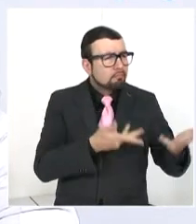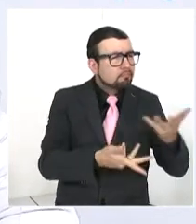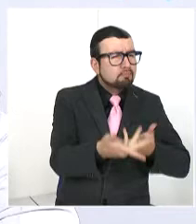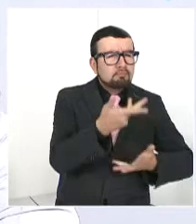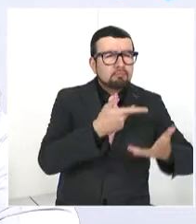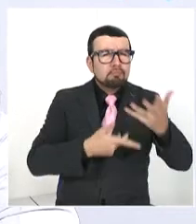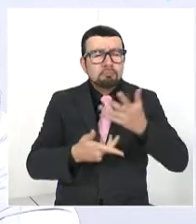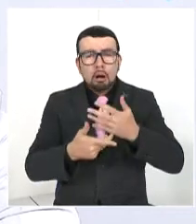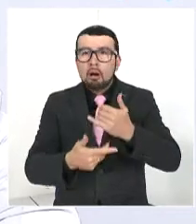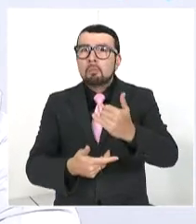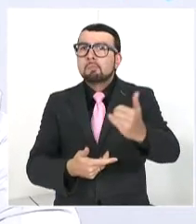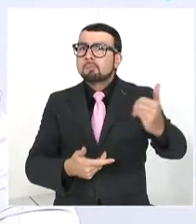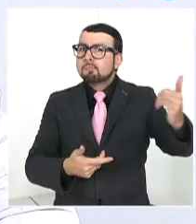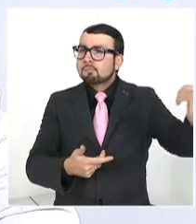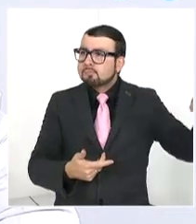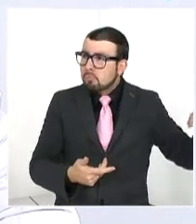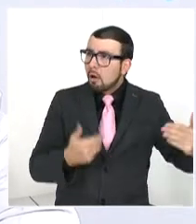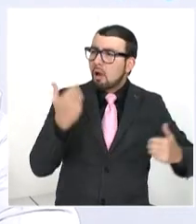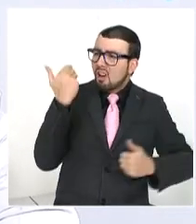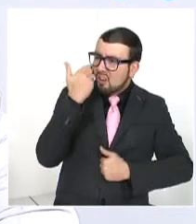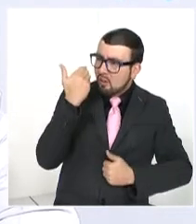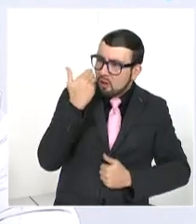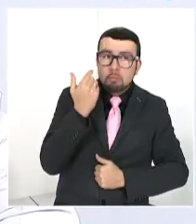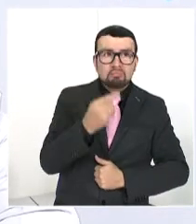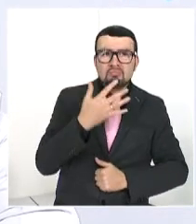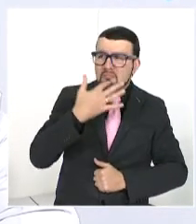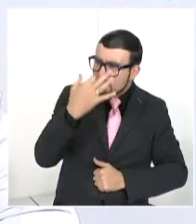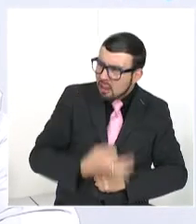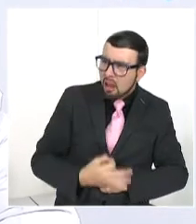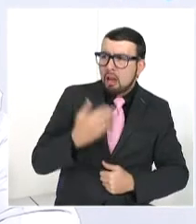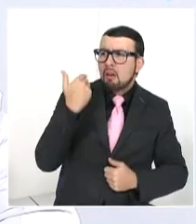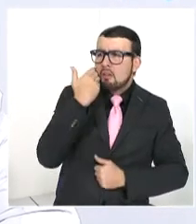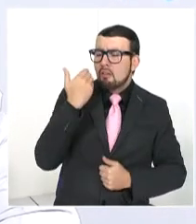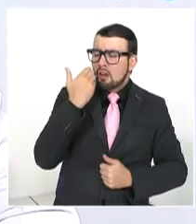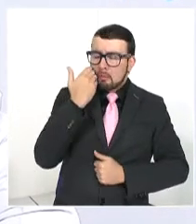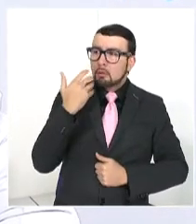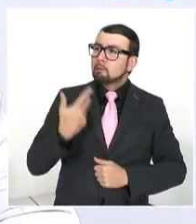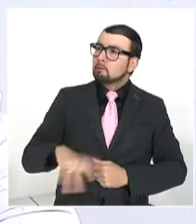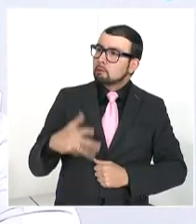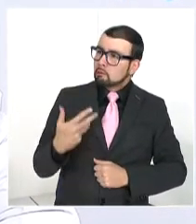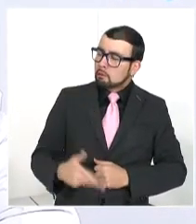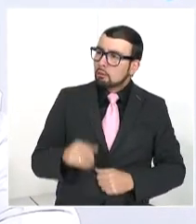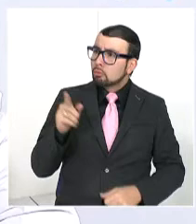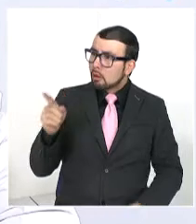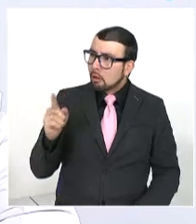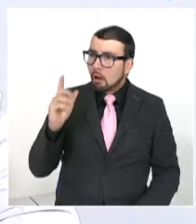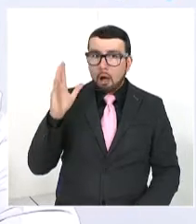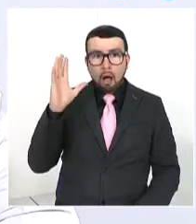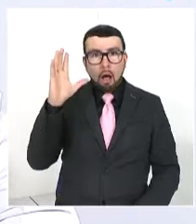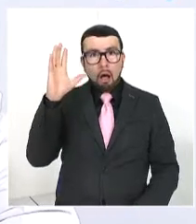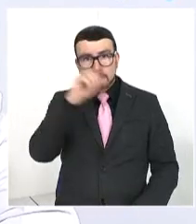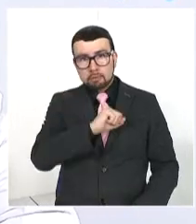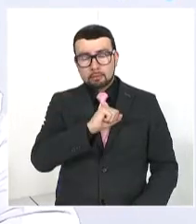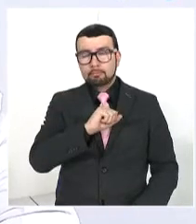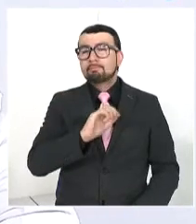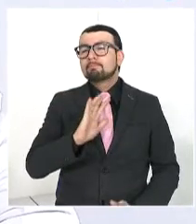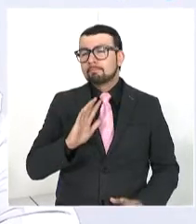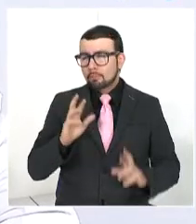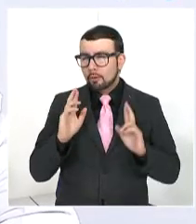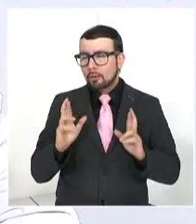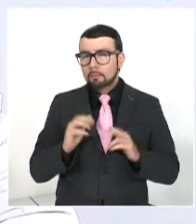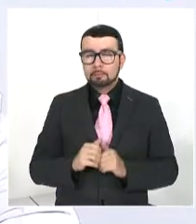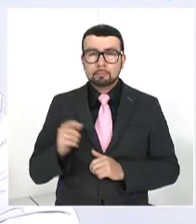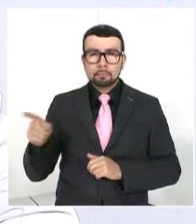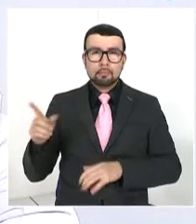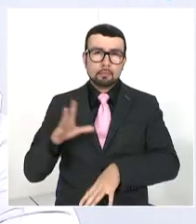que realmente nos pueden poner a reflexionar nuestra vida. El doctor